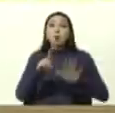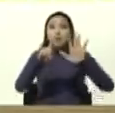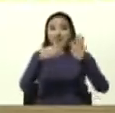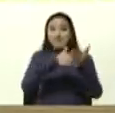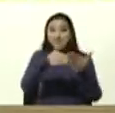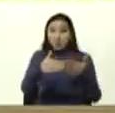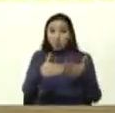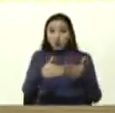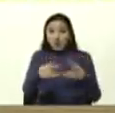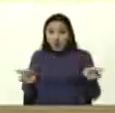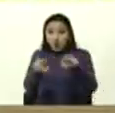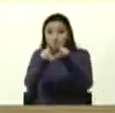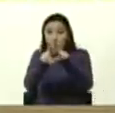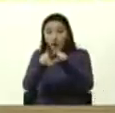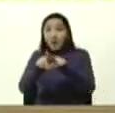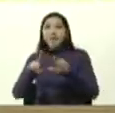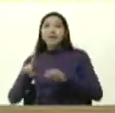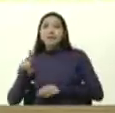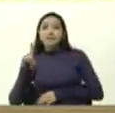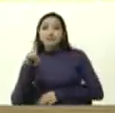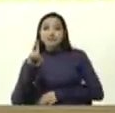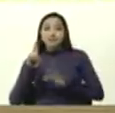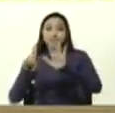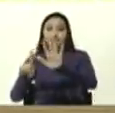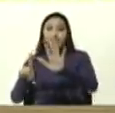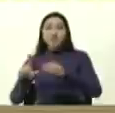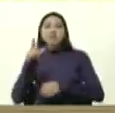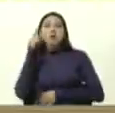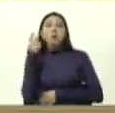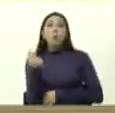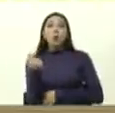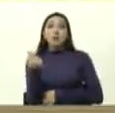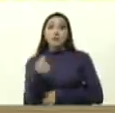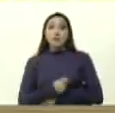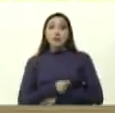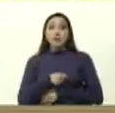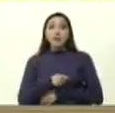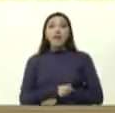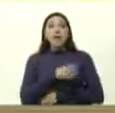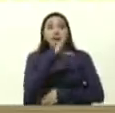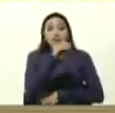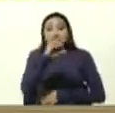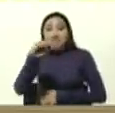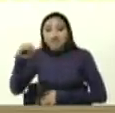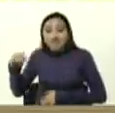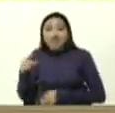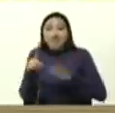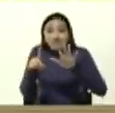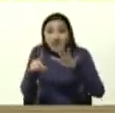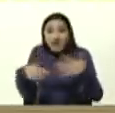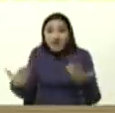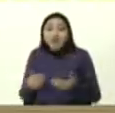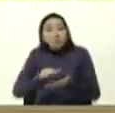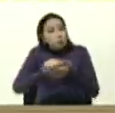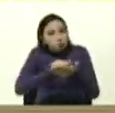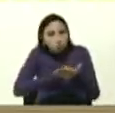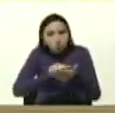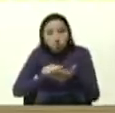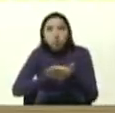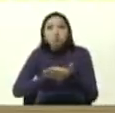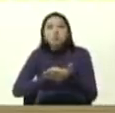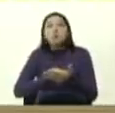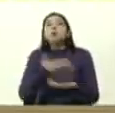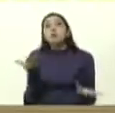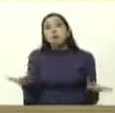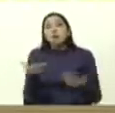a 6 bolívares. Lo que estamos haciendo es la supresión de 6 ceros a nuestra moneda nacional para hacer más